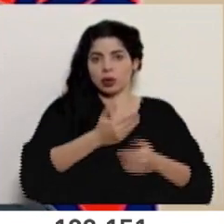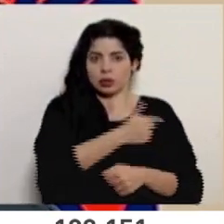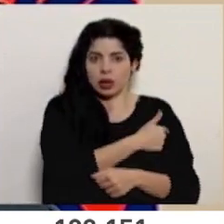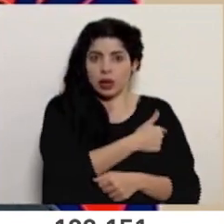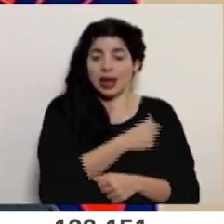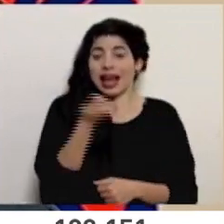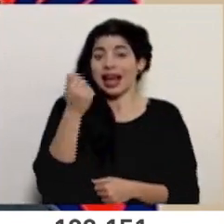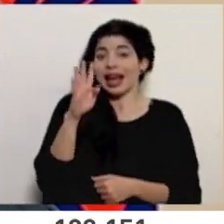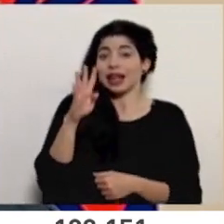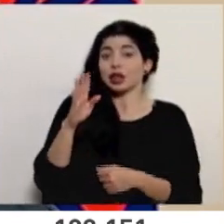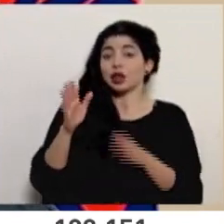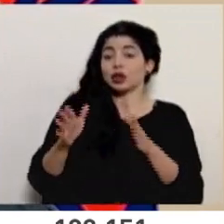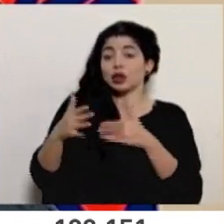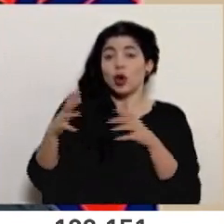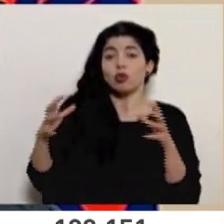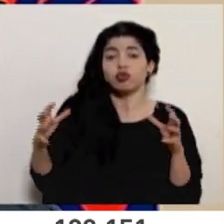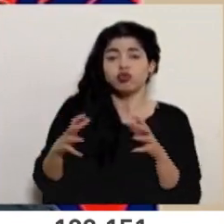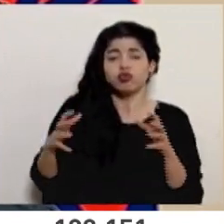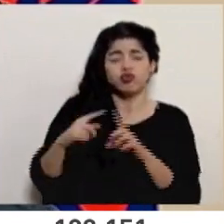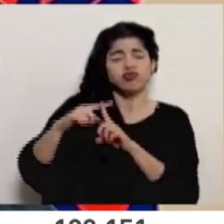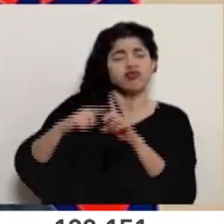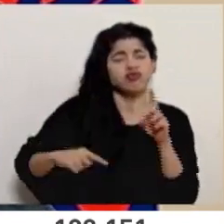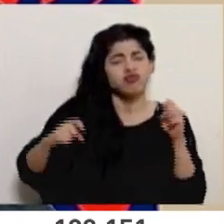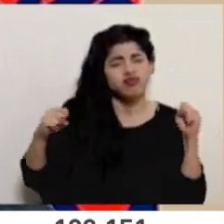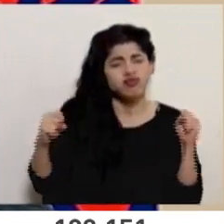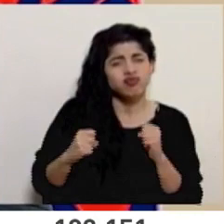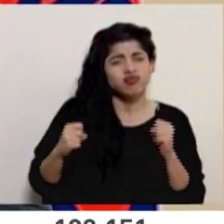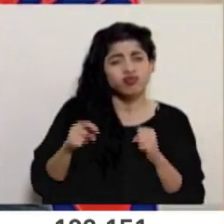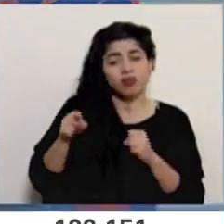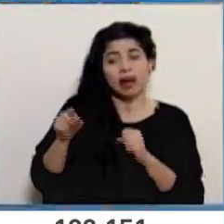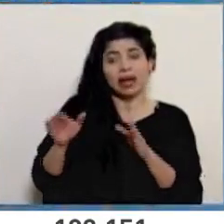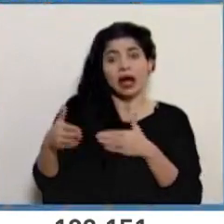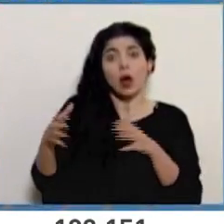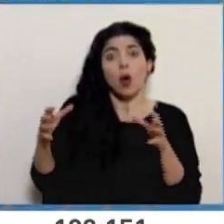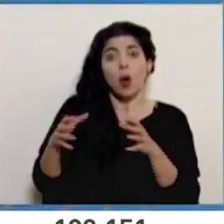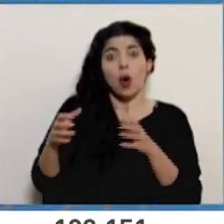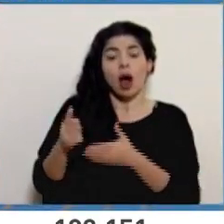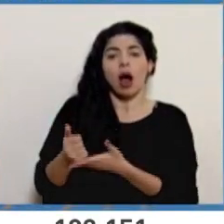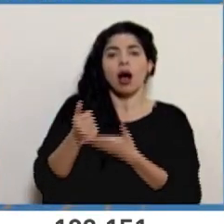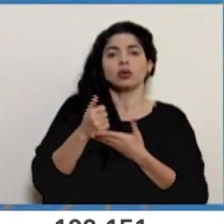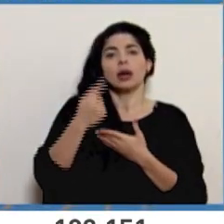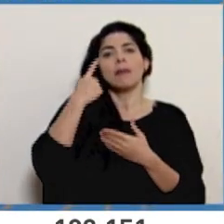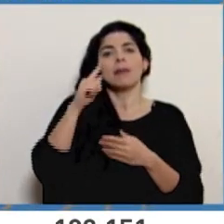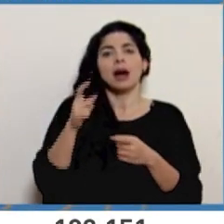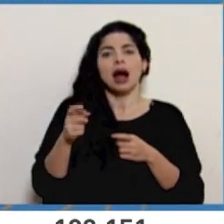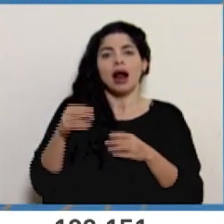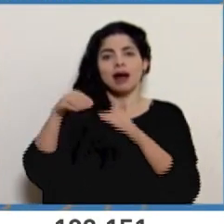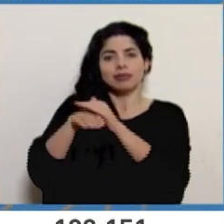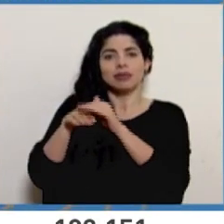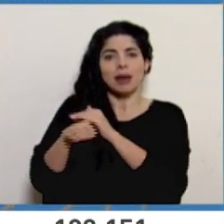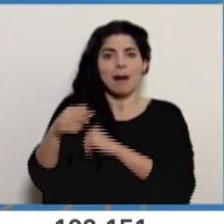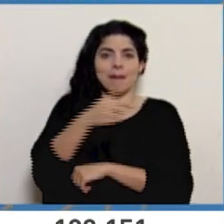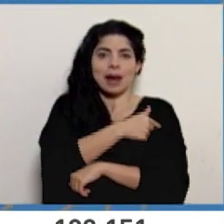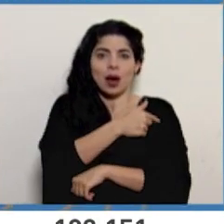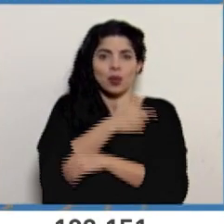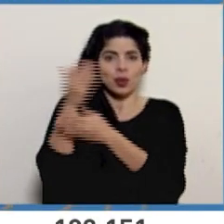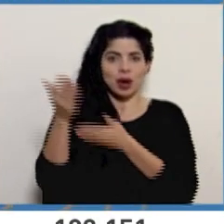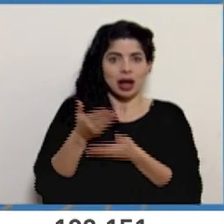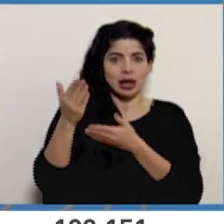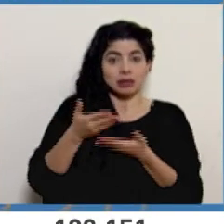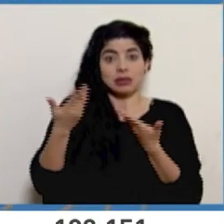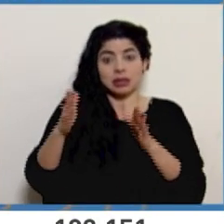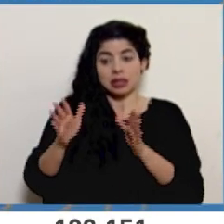congeladores de ultrabaja temperatura necesarios para el manejo adecuado de las vacunas que estamos recibiendo en el país ya